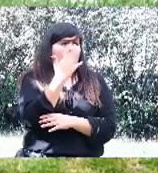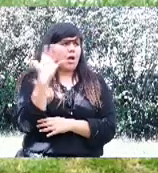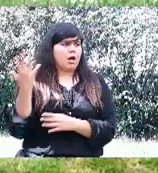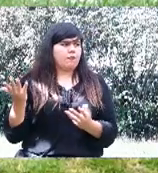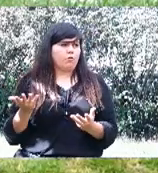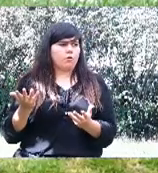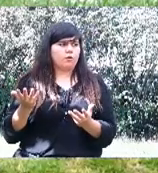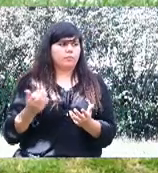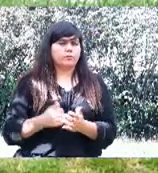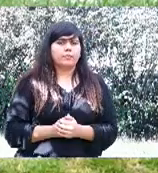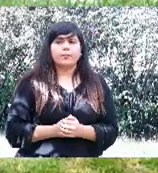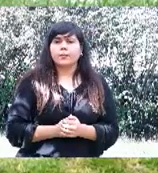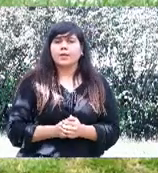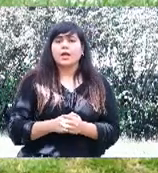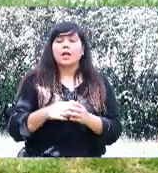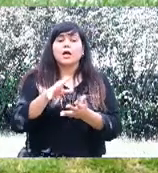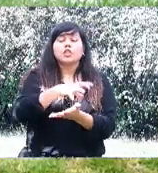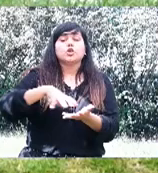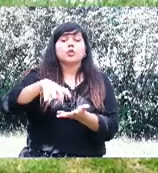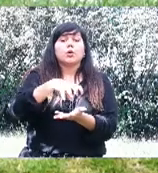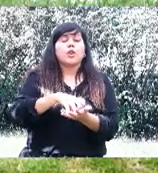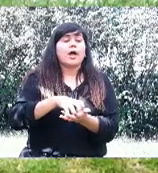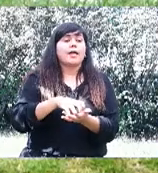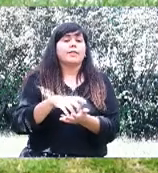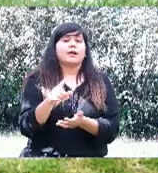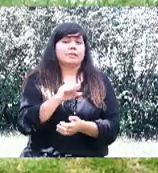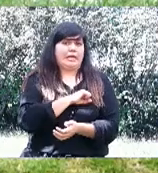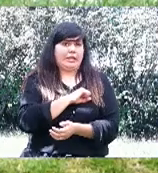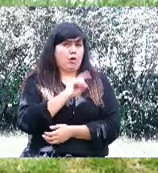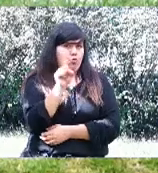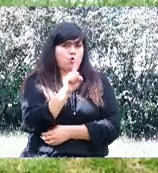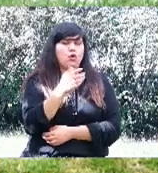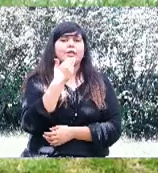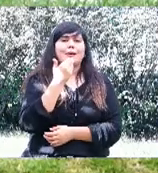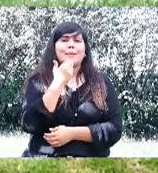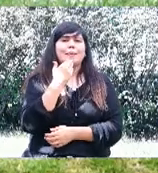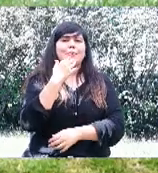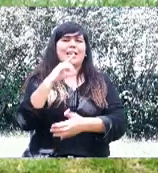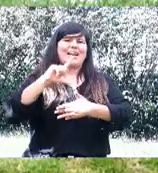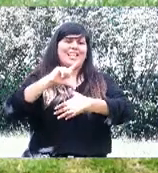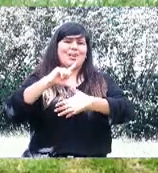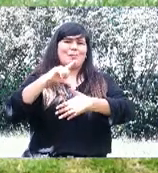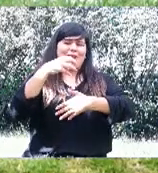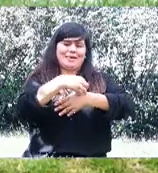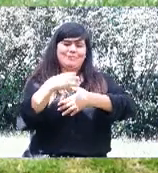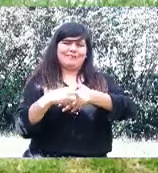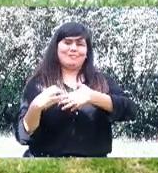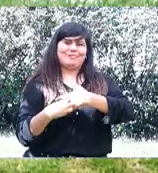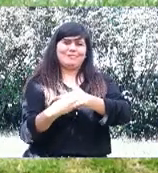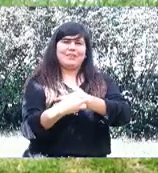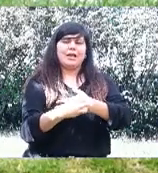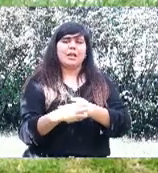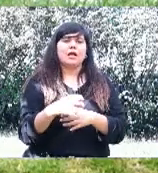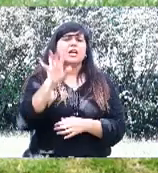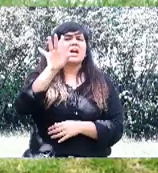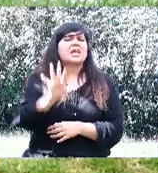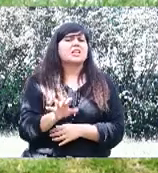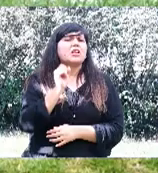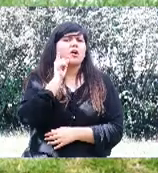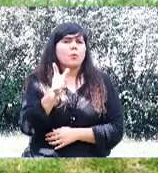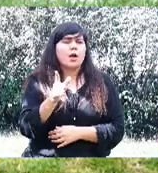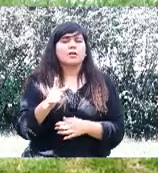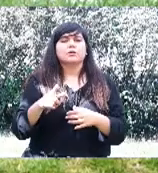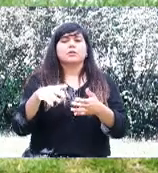ya y nuestras ciudades en general no solamente Santiago sino que las ciudades latinoamérica Se caracterizan por ciudades muy